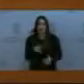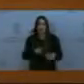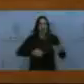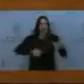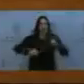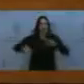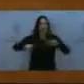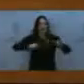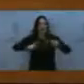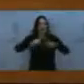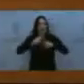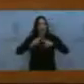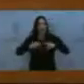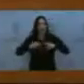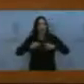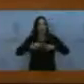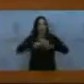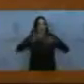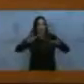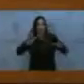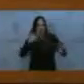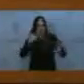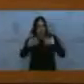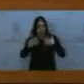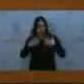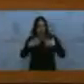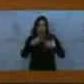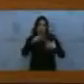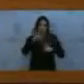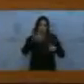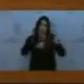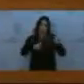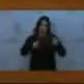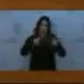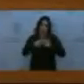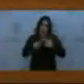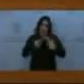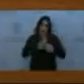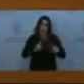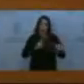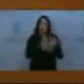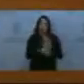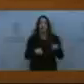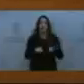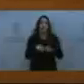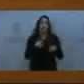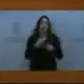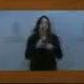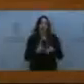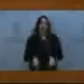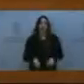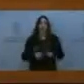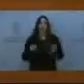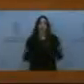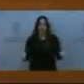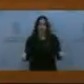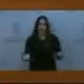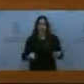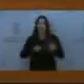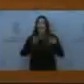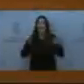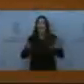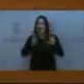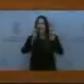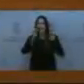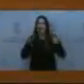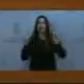decisión política para atajar los problemas. Clara dejadez política. 7. El tema forestal. Bueno, hemos aprobado